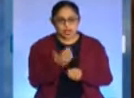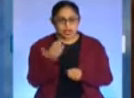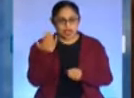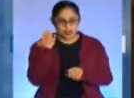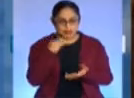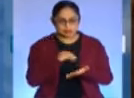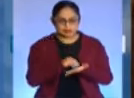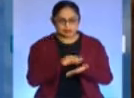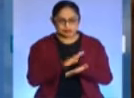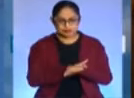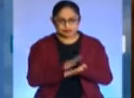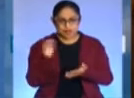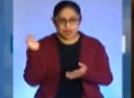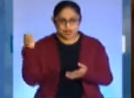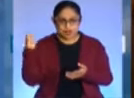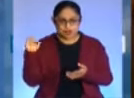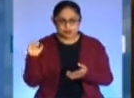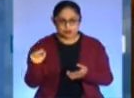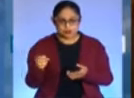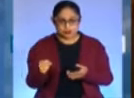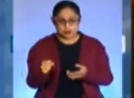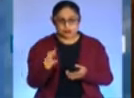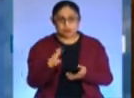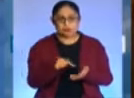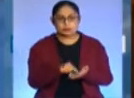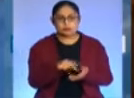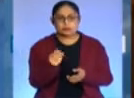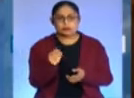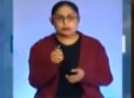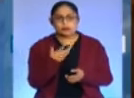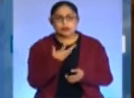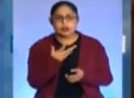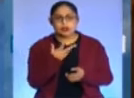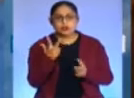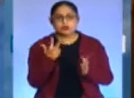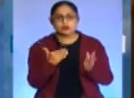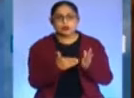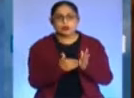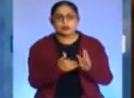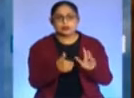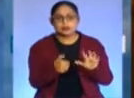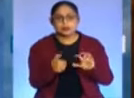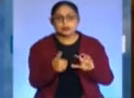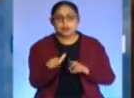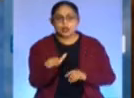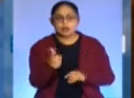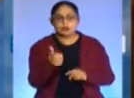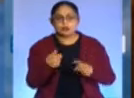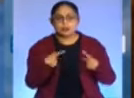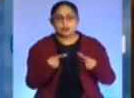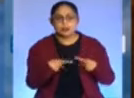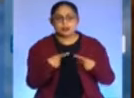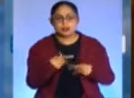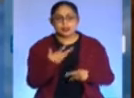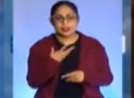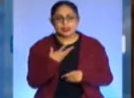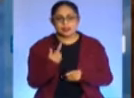corte, hasta de enero a septiembre del 2021, hay 8,611 personas que